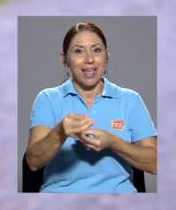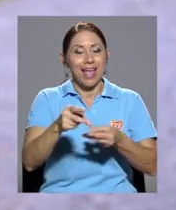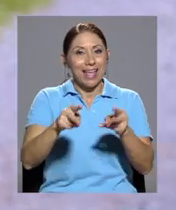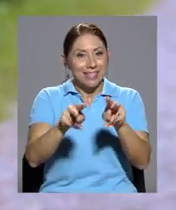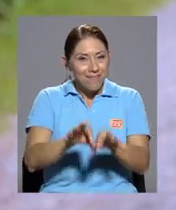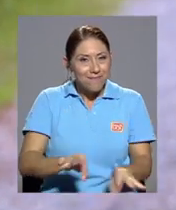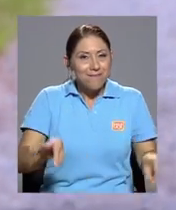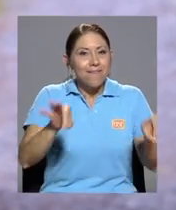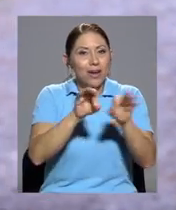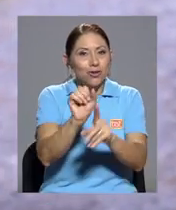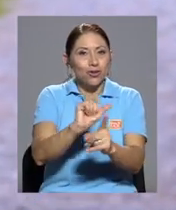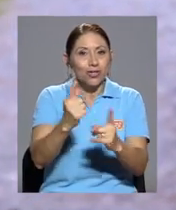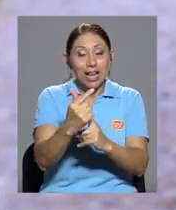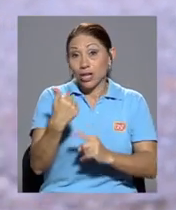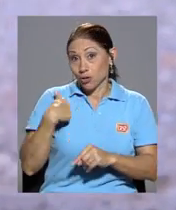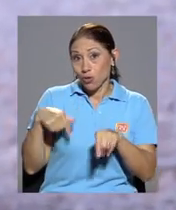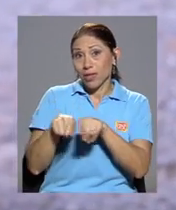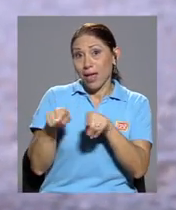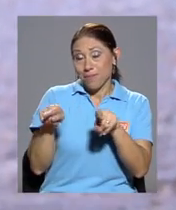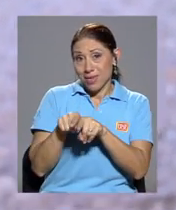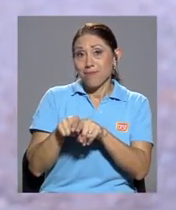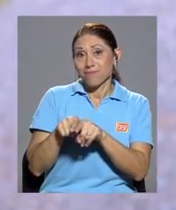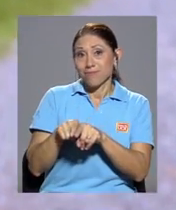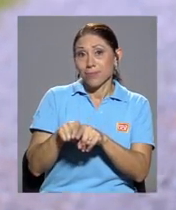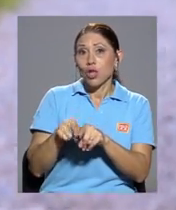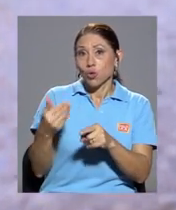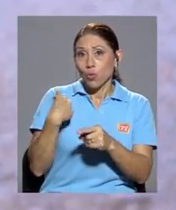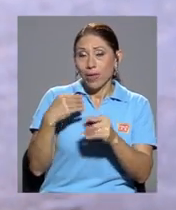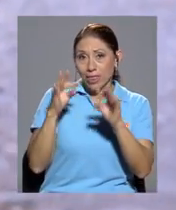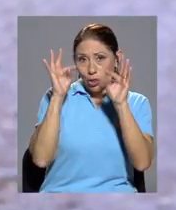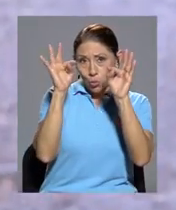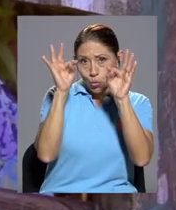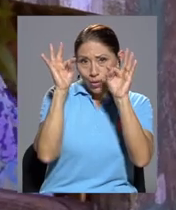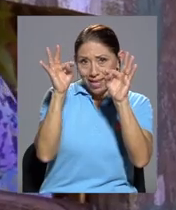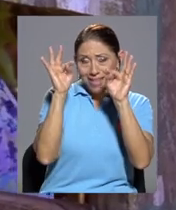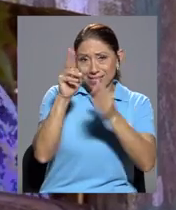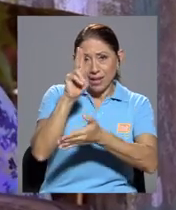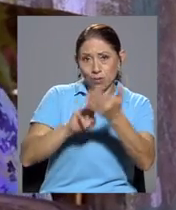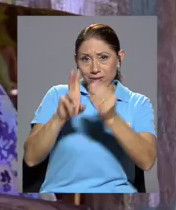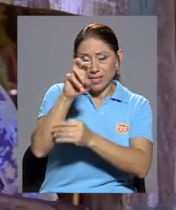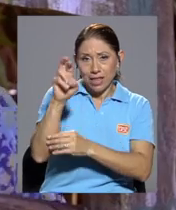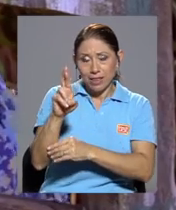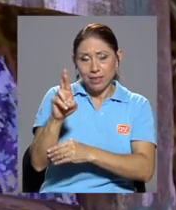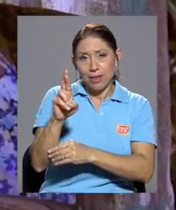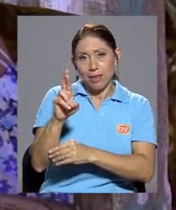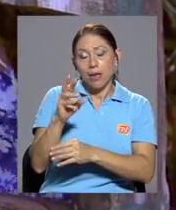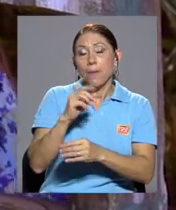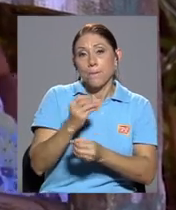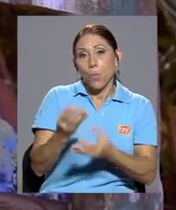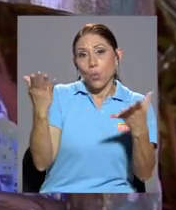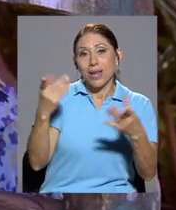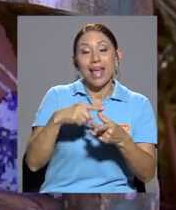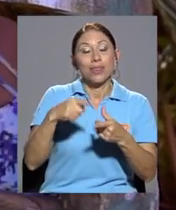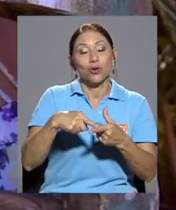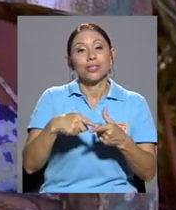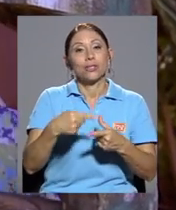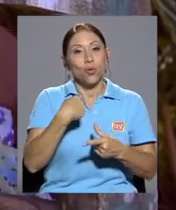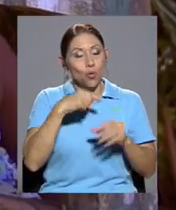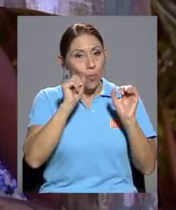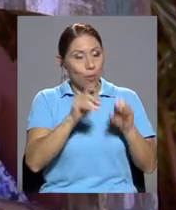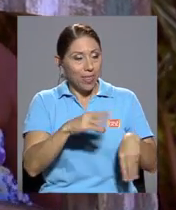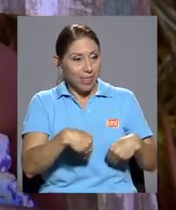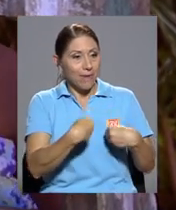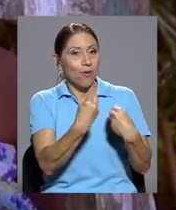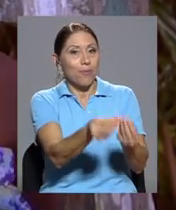bueno yo también recibí tutorías de la universidad pública entonces la universidad nos da la oportunidad de volver eso en las